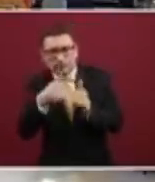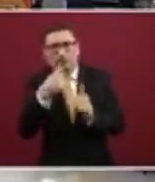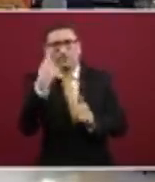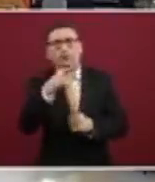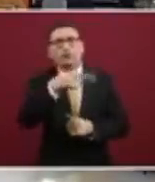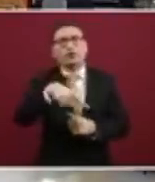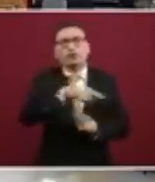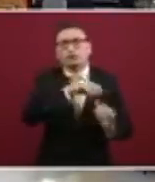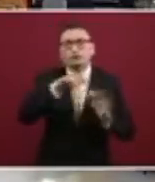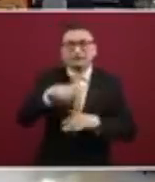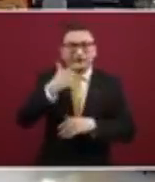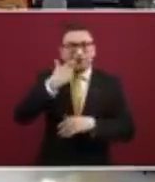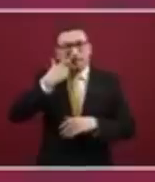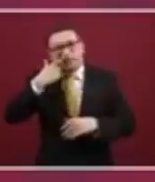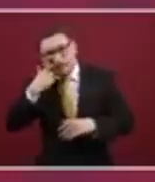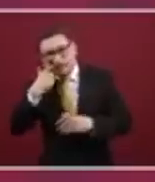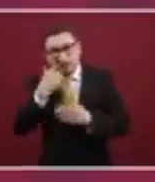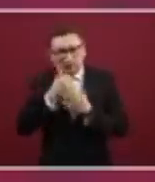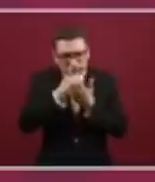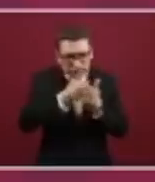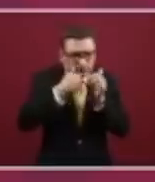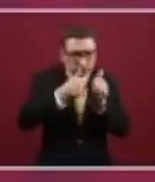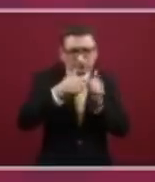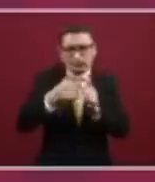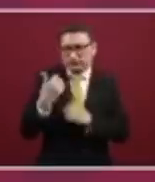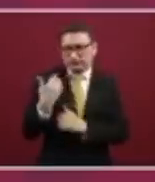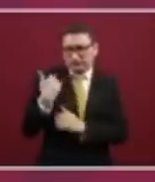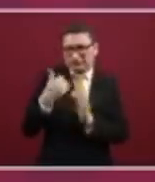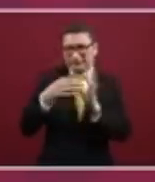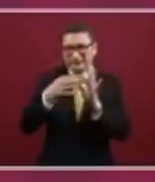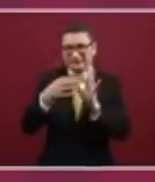adicciones, y que, como aquí se vio,